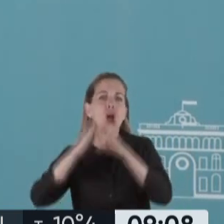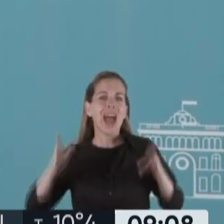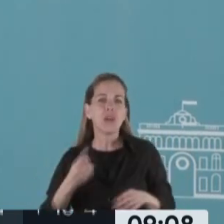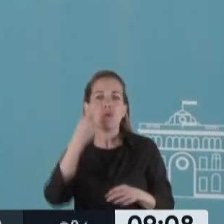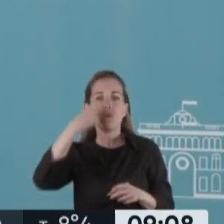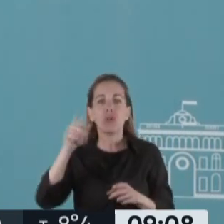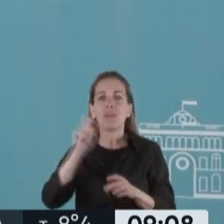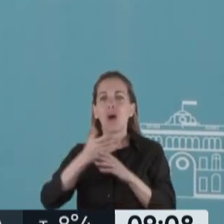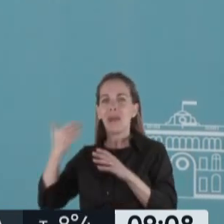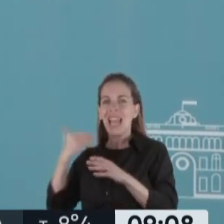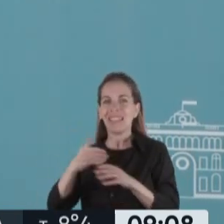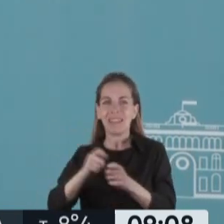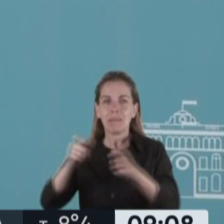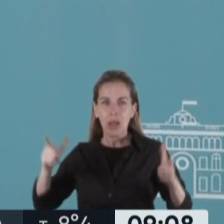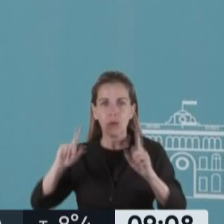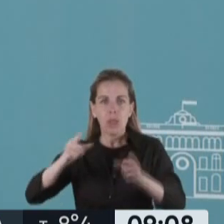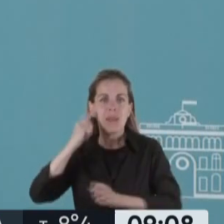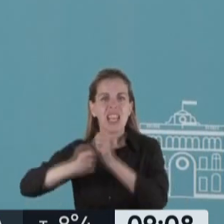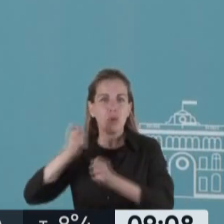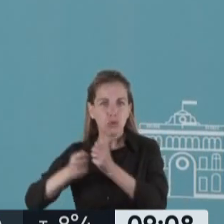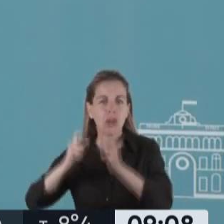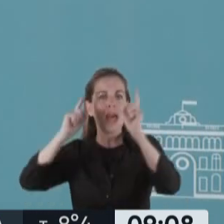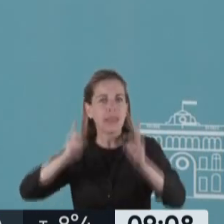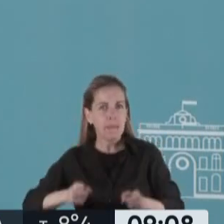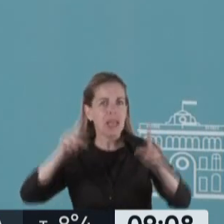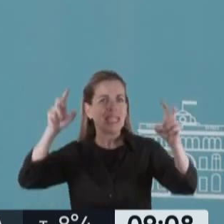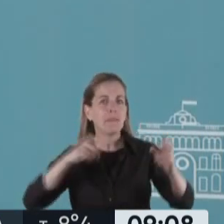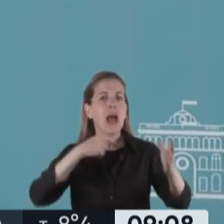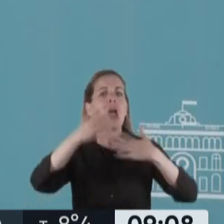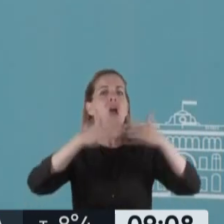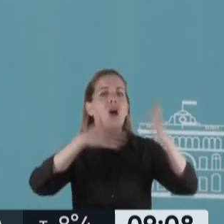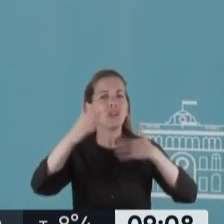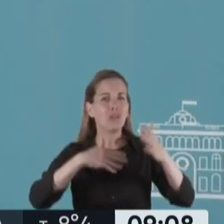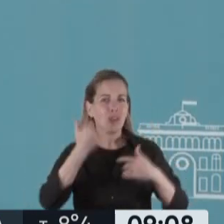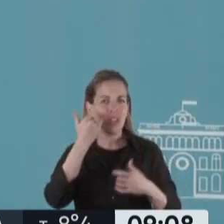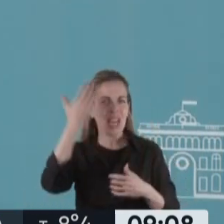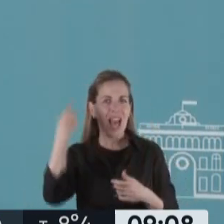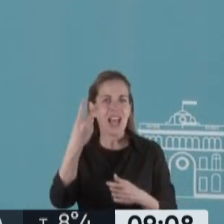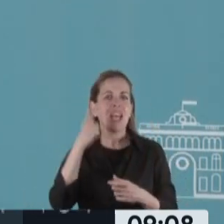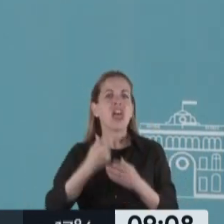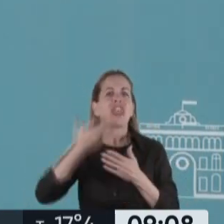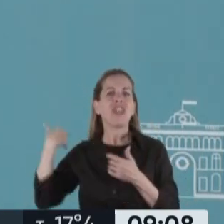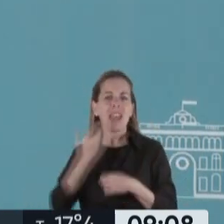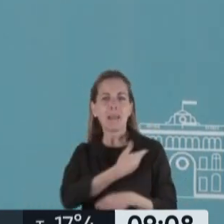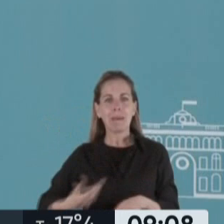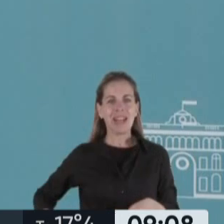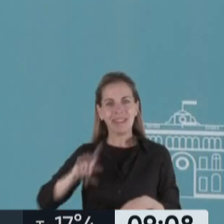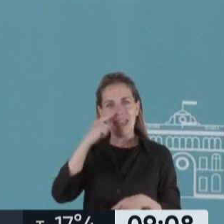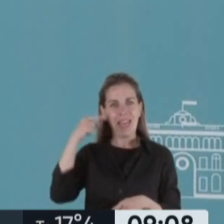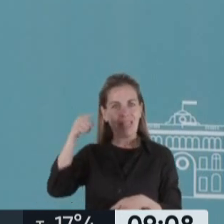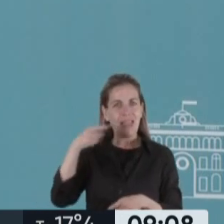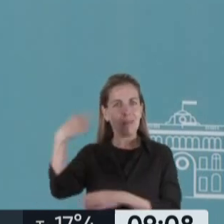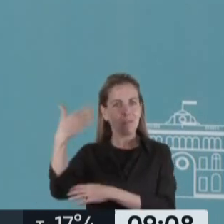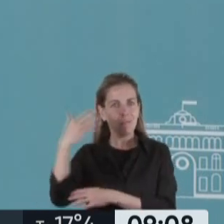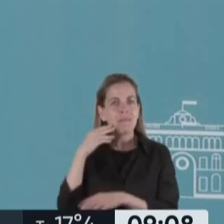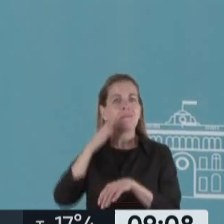y también del crecimiento de la construcción. Ustedes escucharon al presidente hace 2 días atrás en el